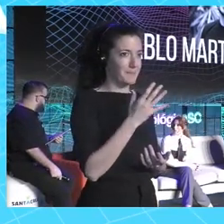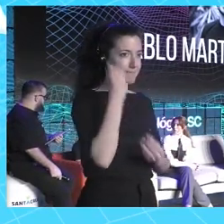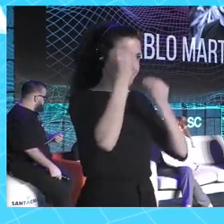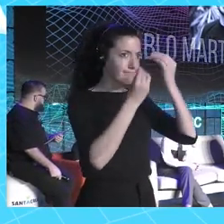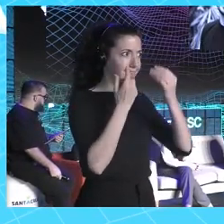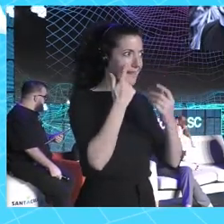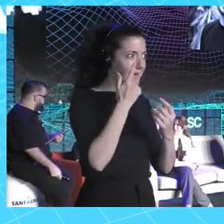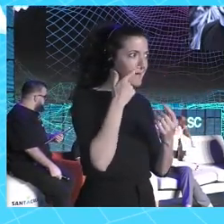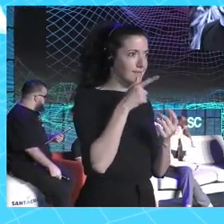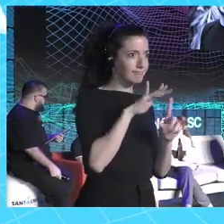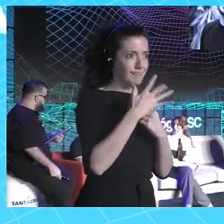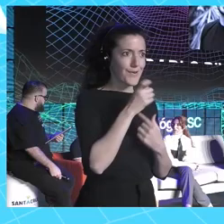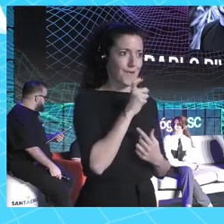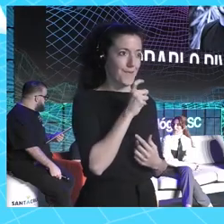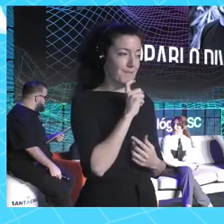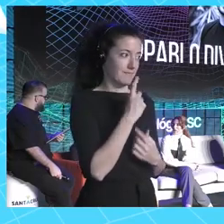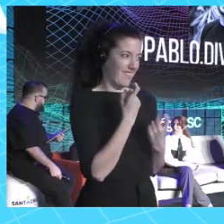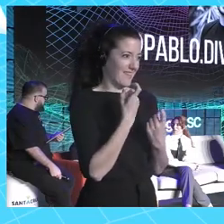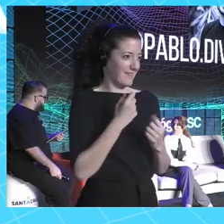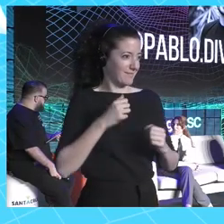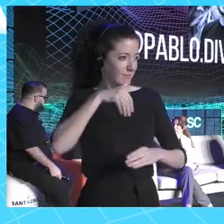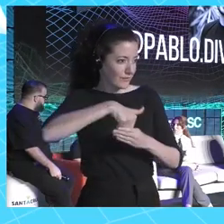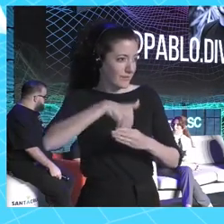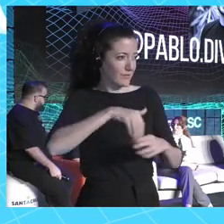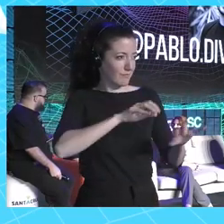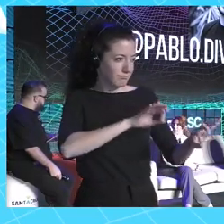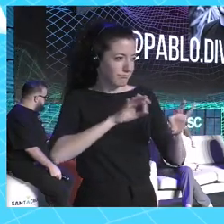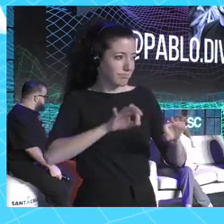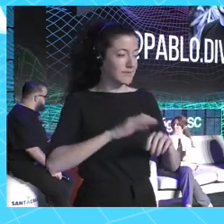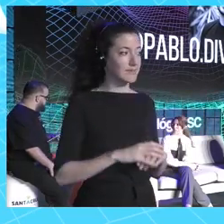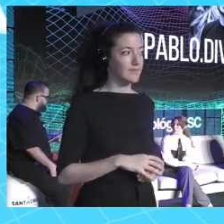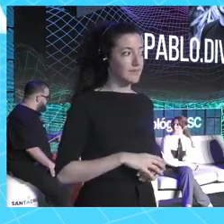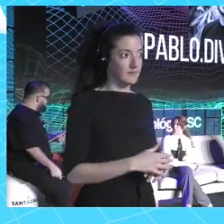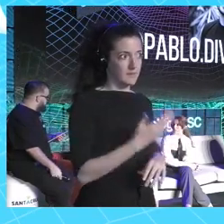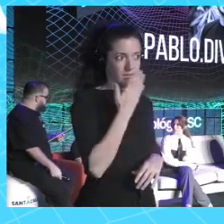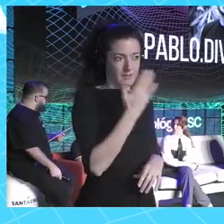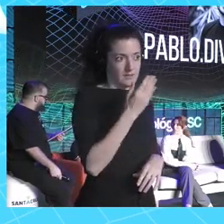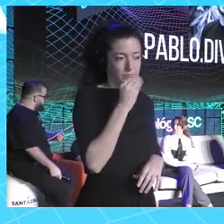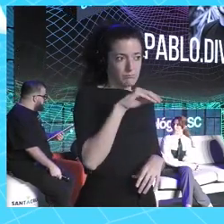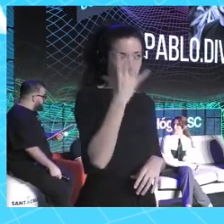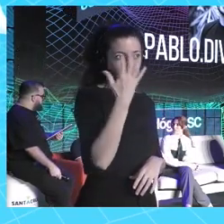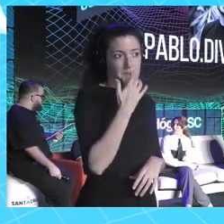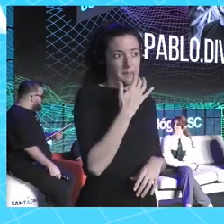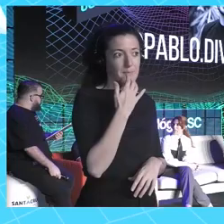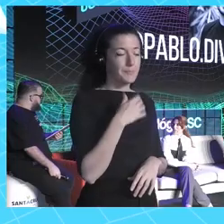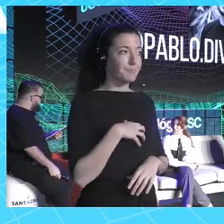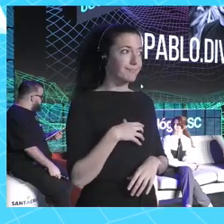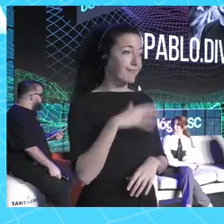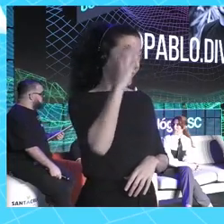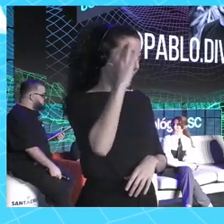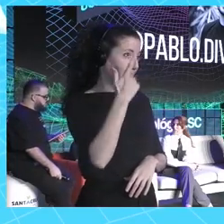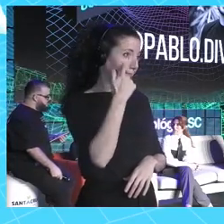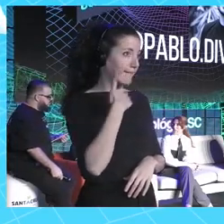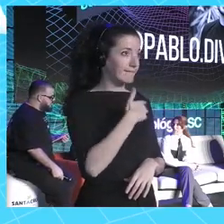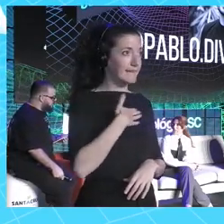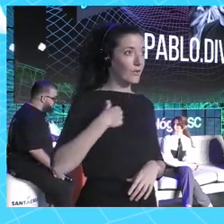que a hacer y la verdad que yo lo reconozco o sea es una ventaja tú pones ahí Hola Mira Quiero 100 ideas de contenido